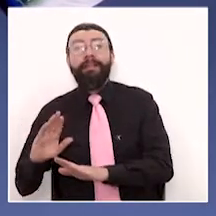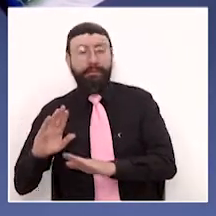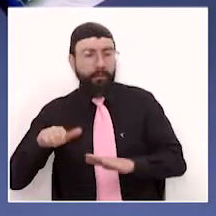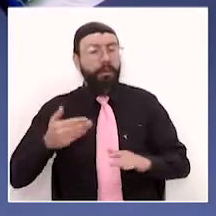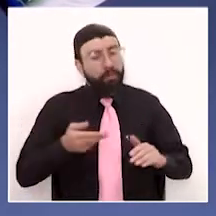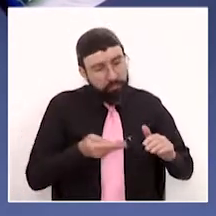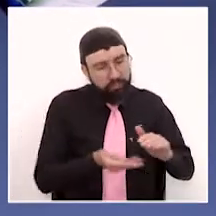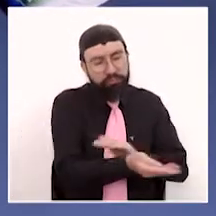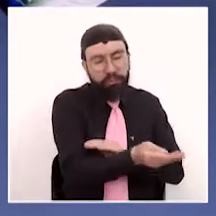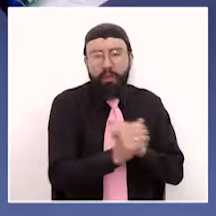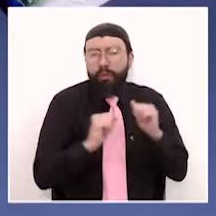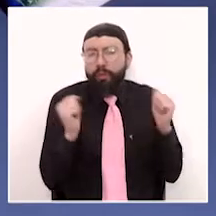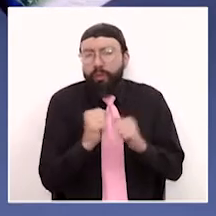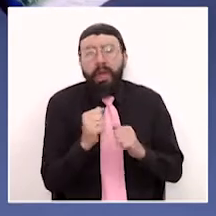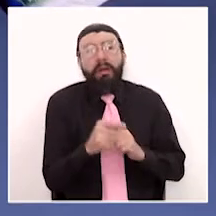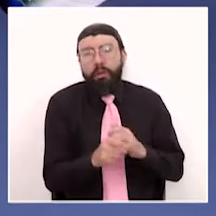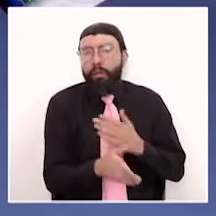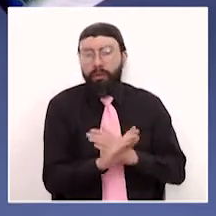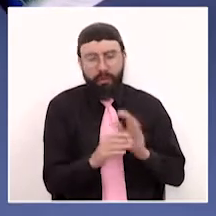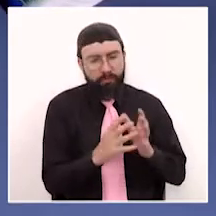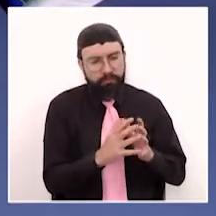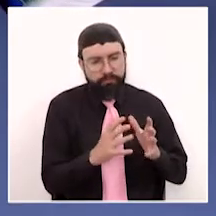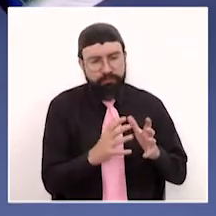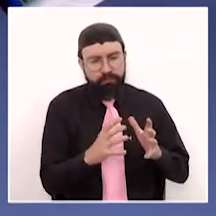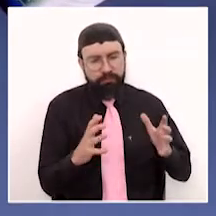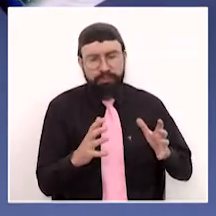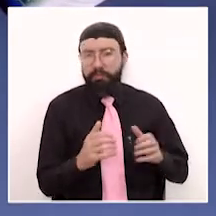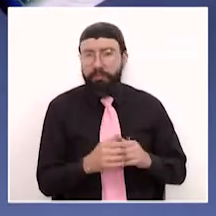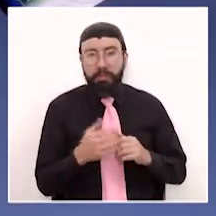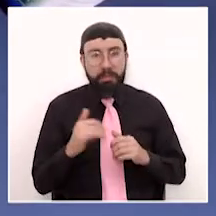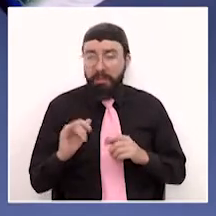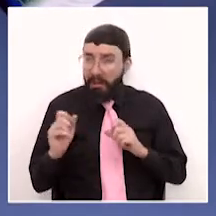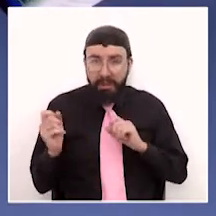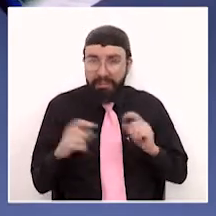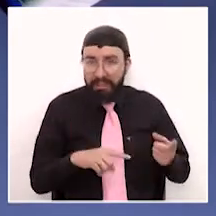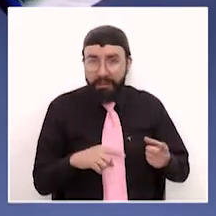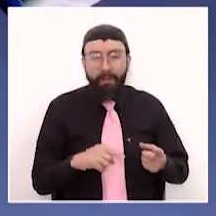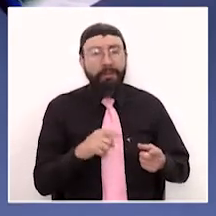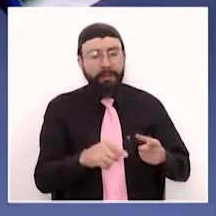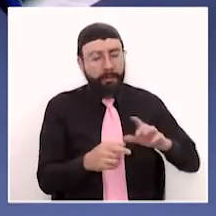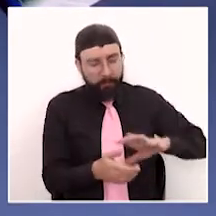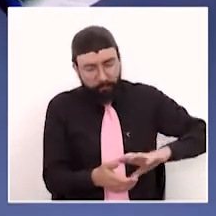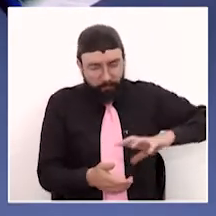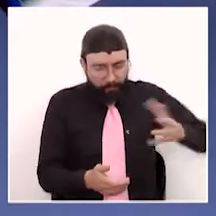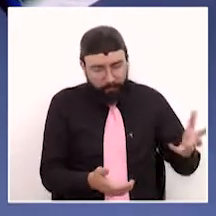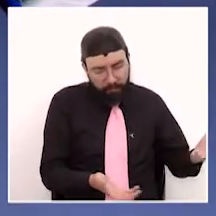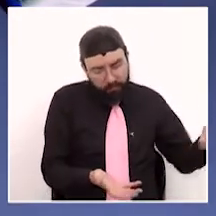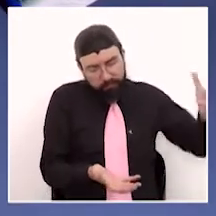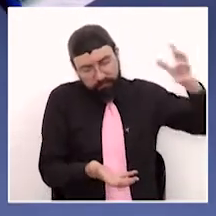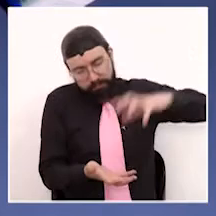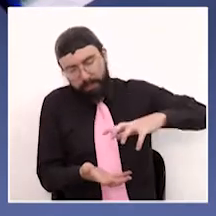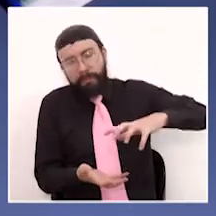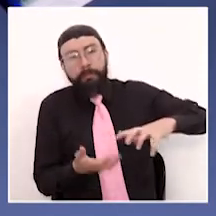continúa haciendo su proceso de fermentación. Una vez esté listo, lo desmoldamos y nos va a